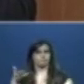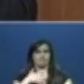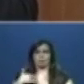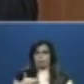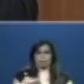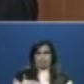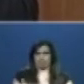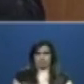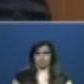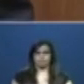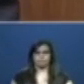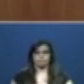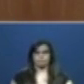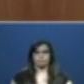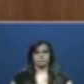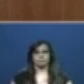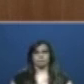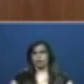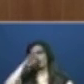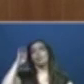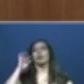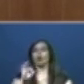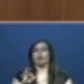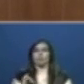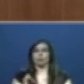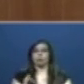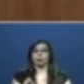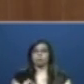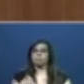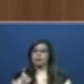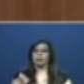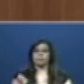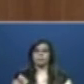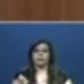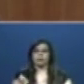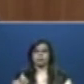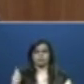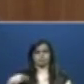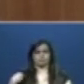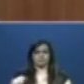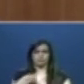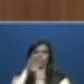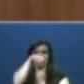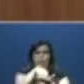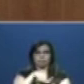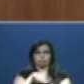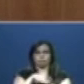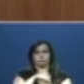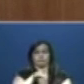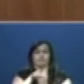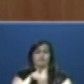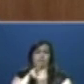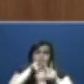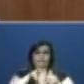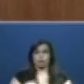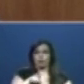inmediato y que desde luego cabe y debe pilotar desde el centro de investigación del cáncer ubicado en Salamanca que